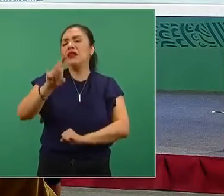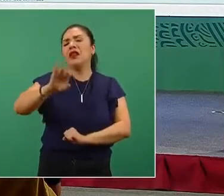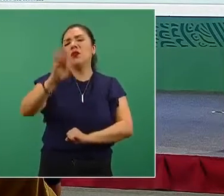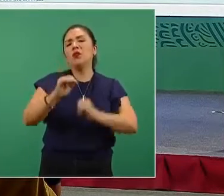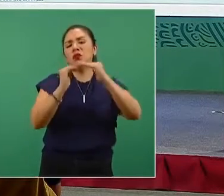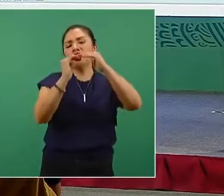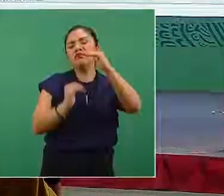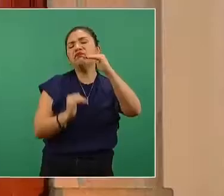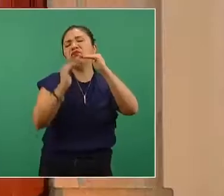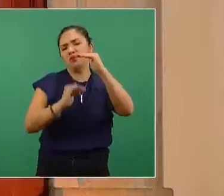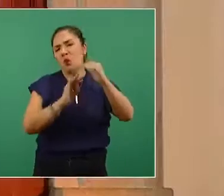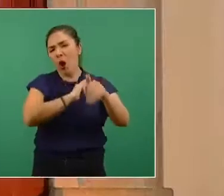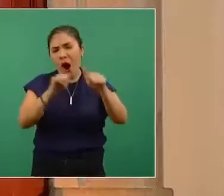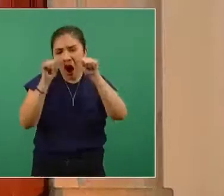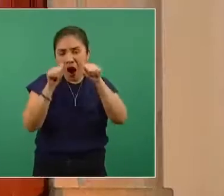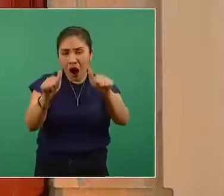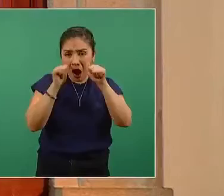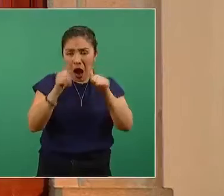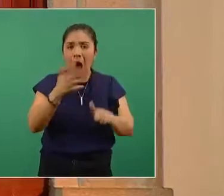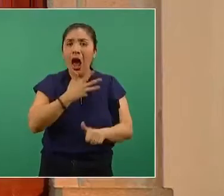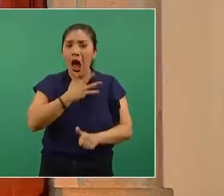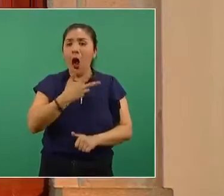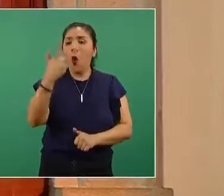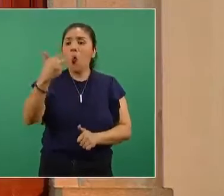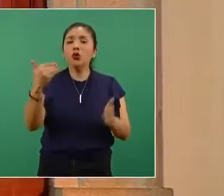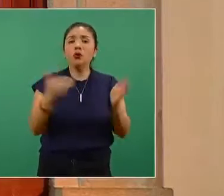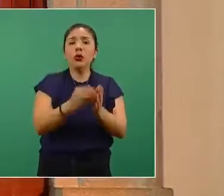ocupación en este tipo de camas, lo cual deja